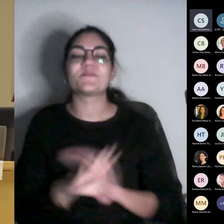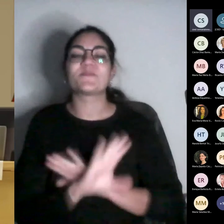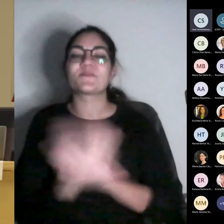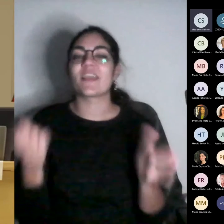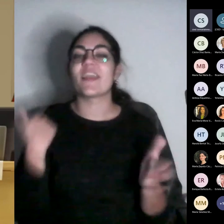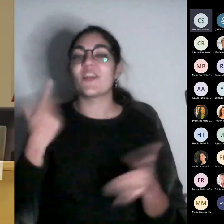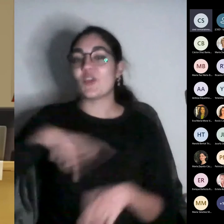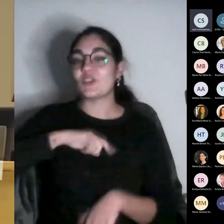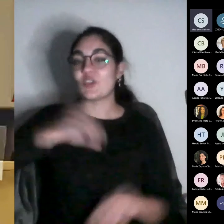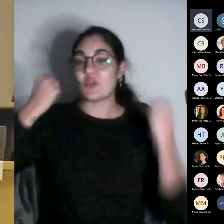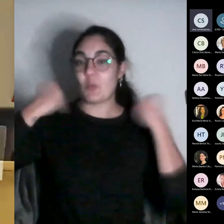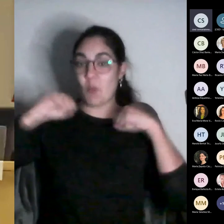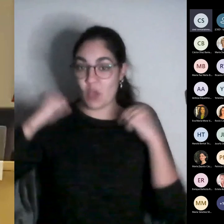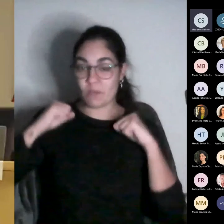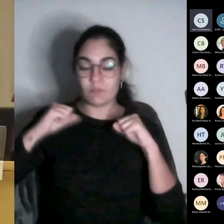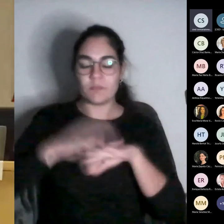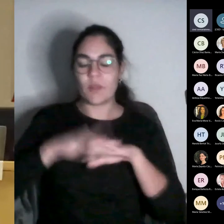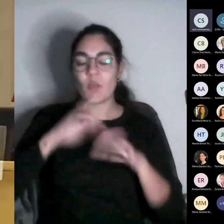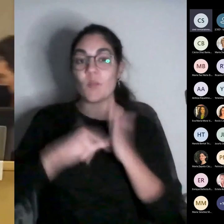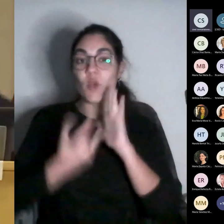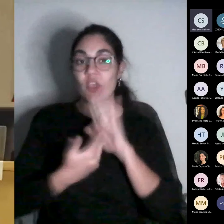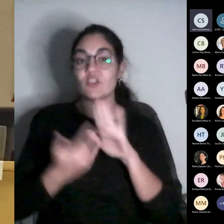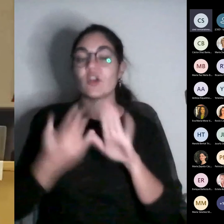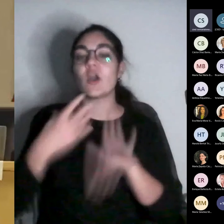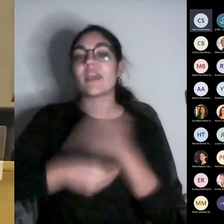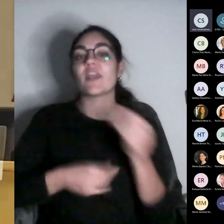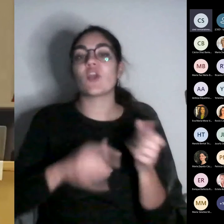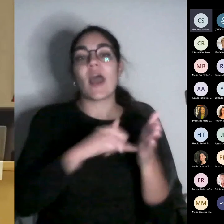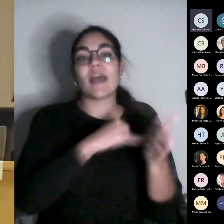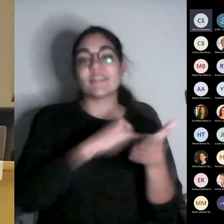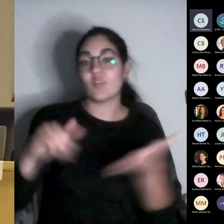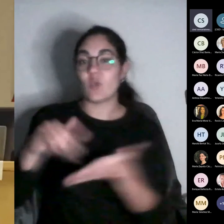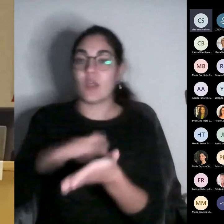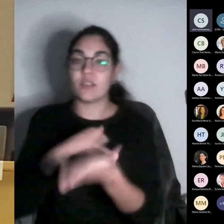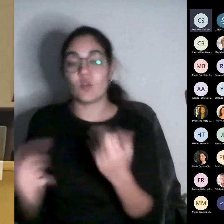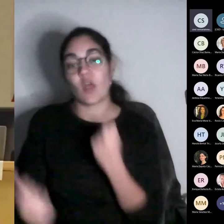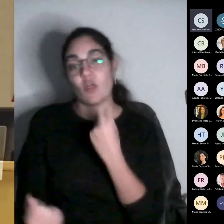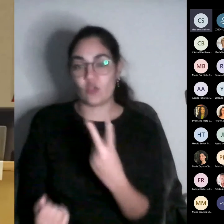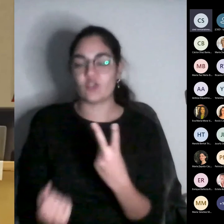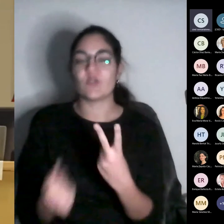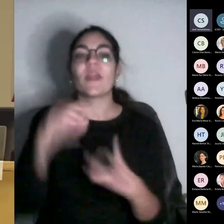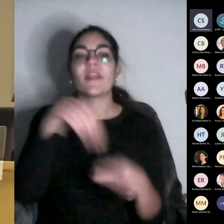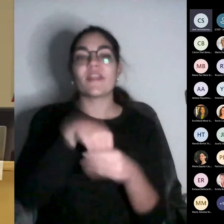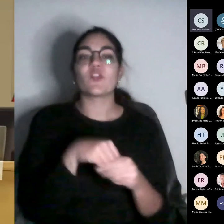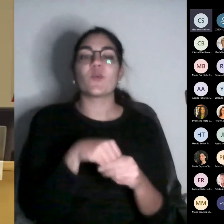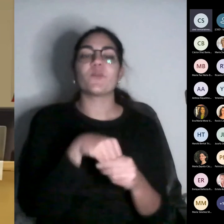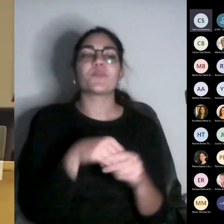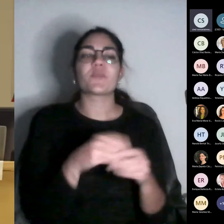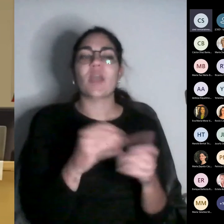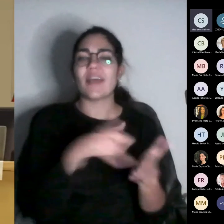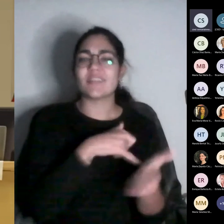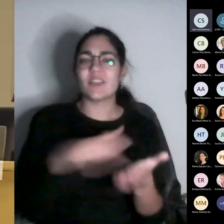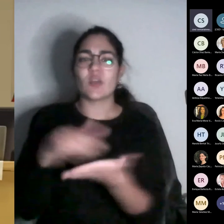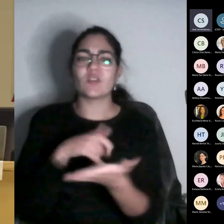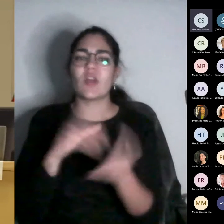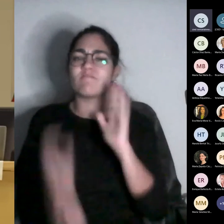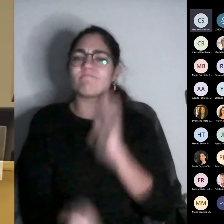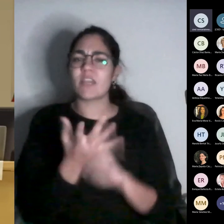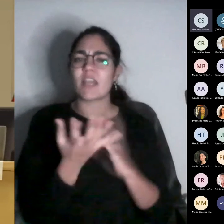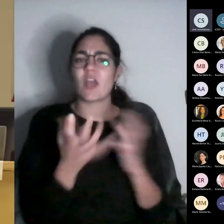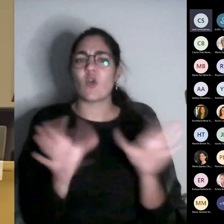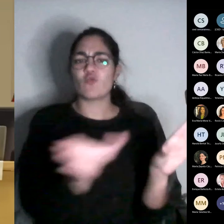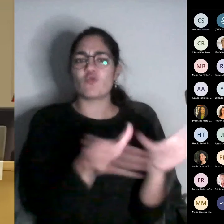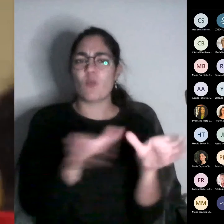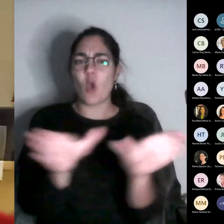llevamos a cabo se realicen dos asignaturas tres grupos del